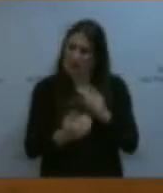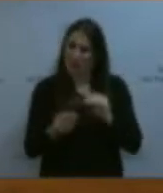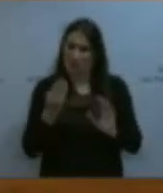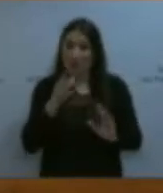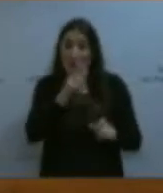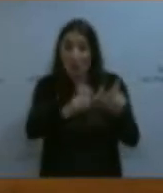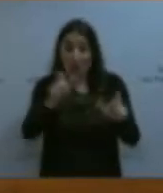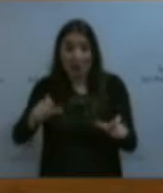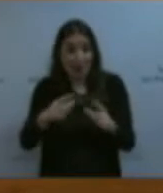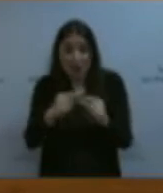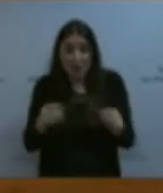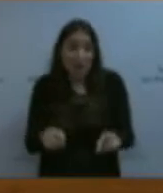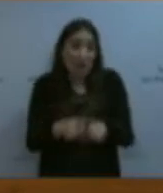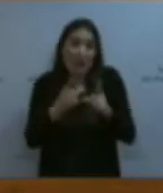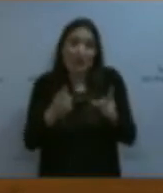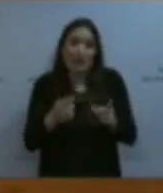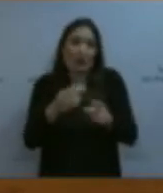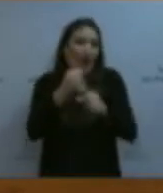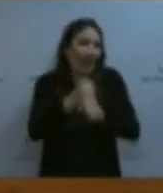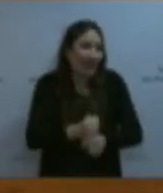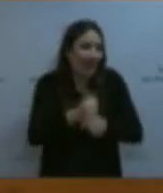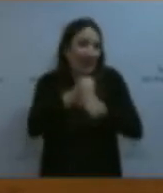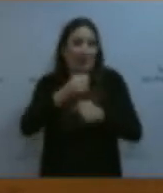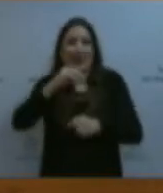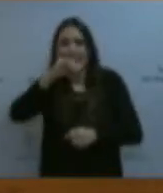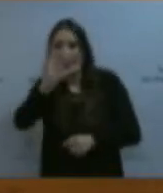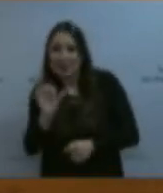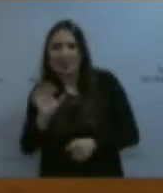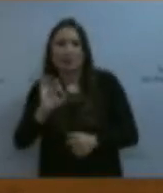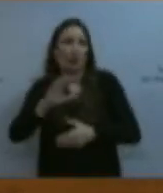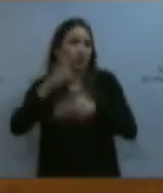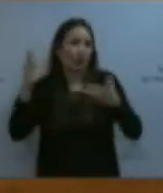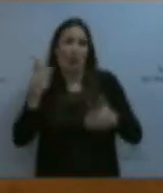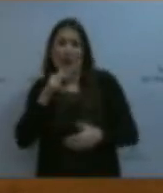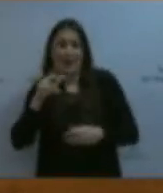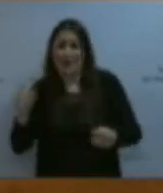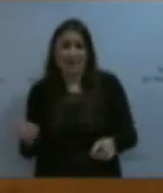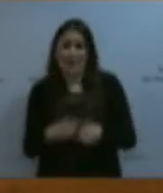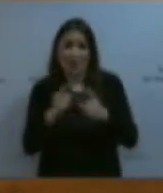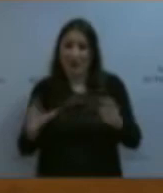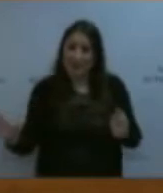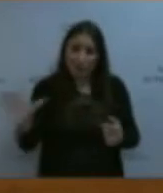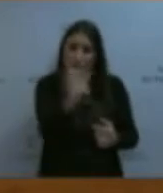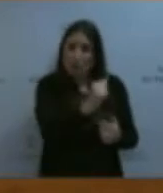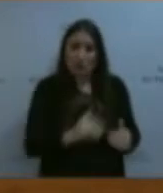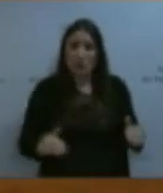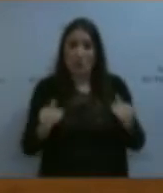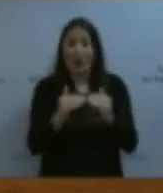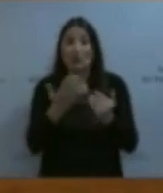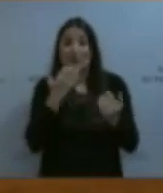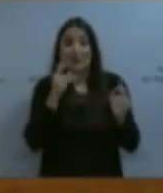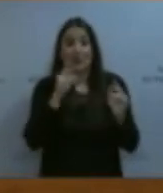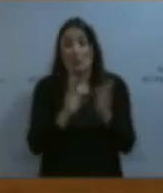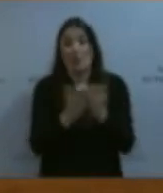población asturiana, ya sea na Veiga, en Llaviana, en Ibias o en Carabia, y el periódico entero, ¿no? Y entonces, si ve que el